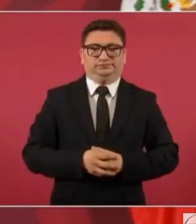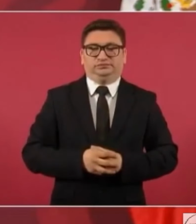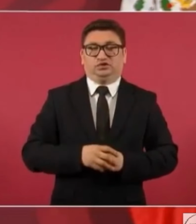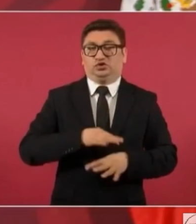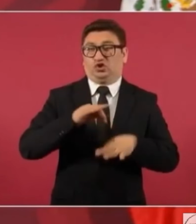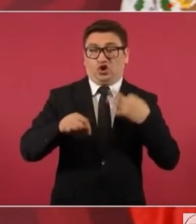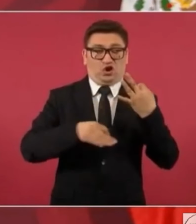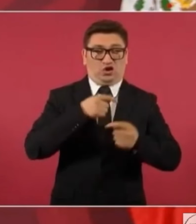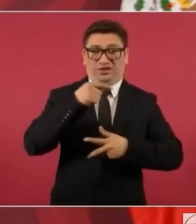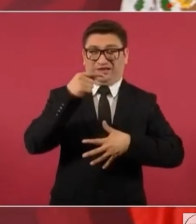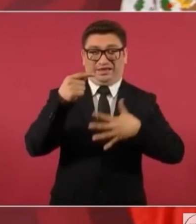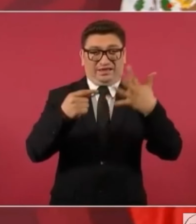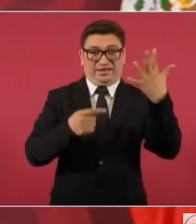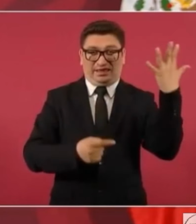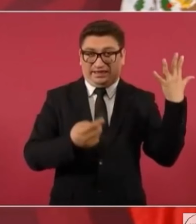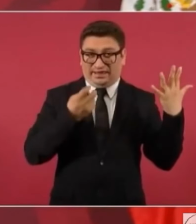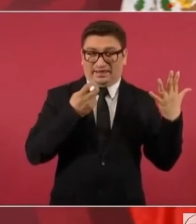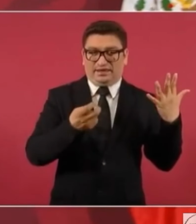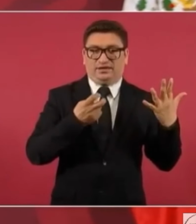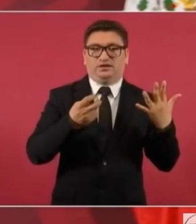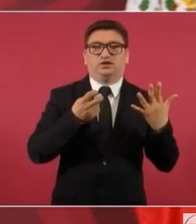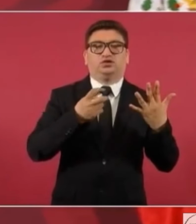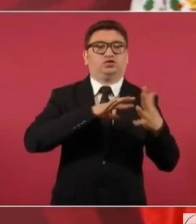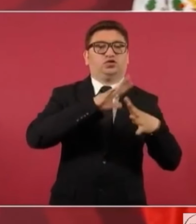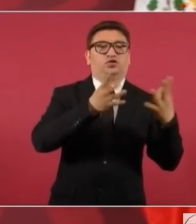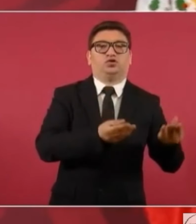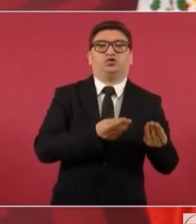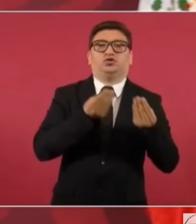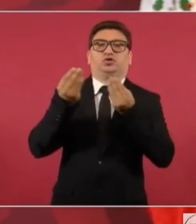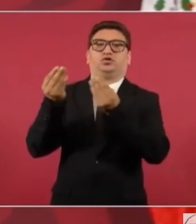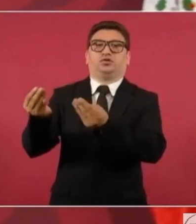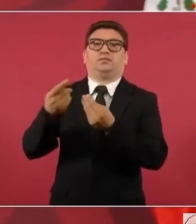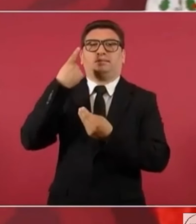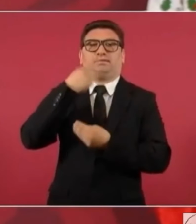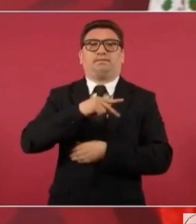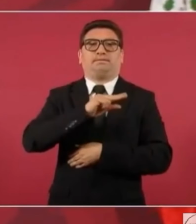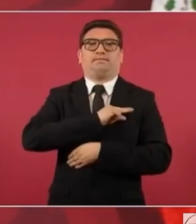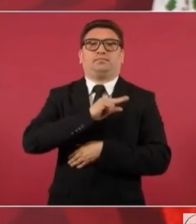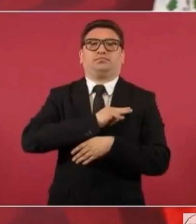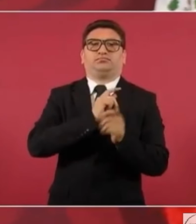todo eso tenía que entregarse a particulares.